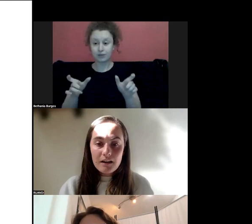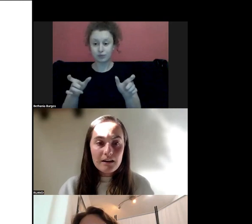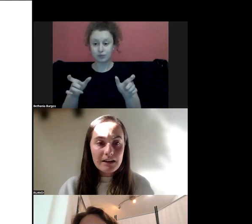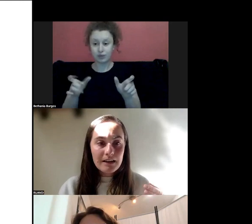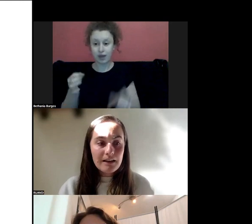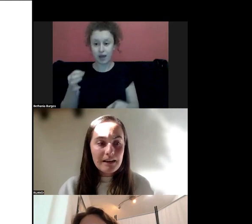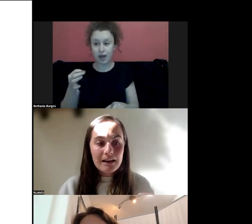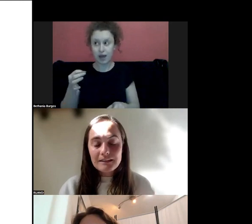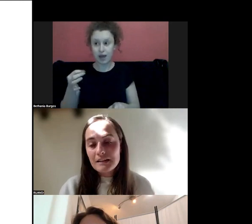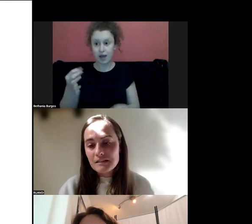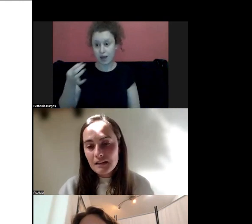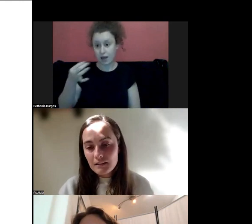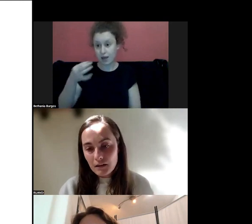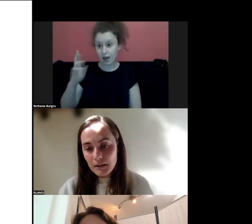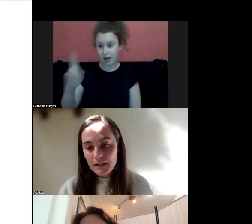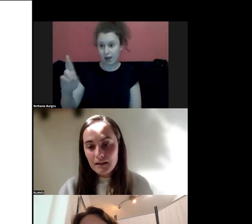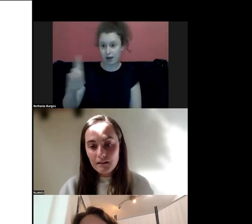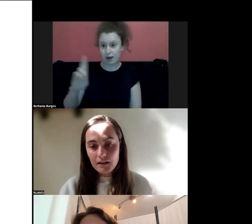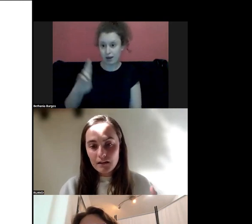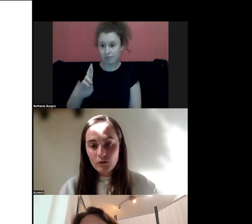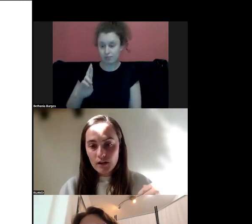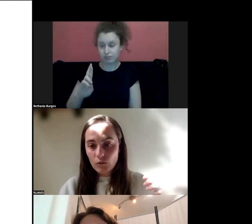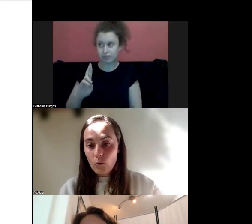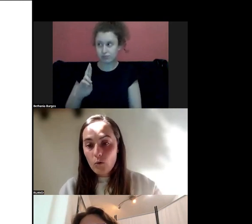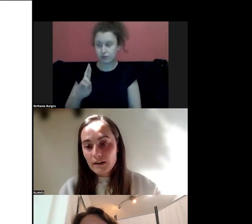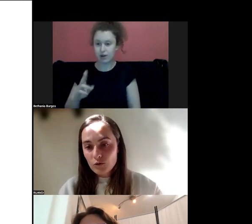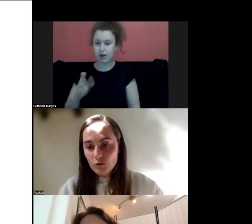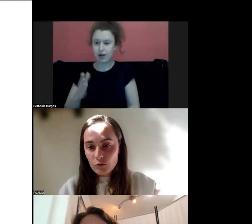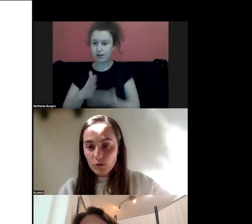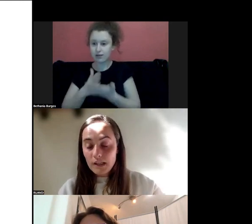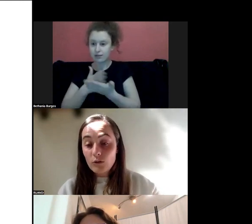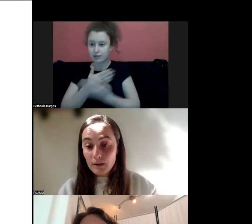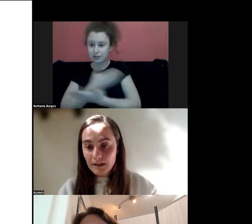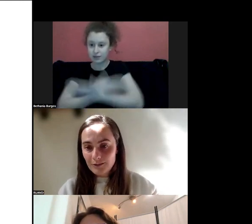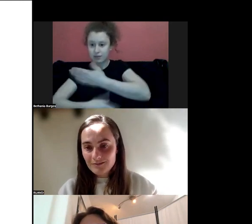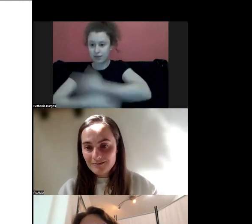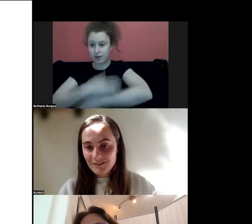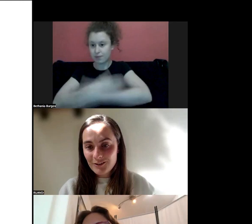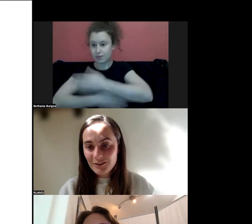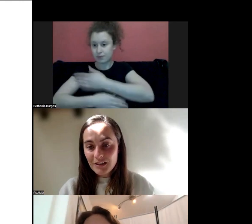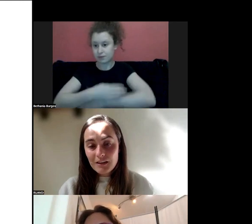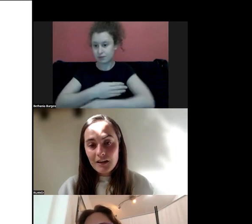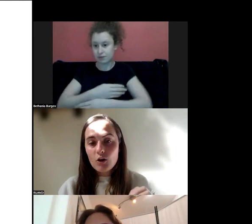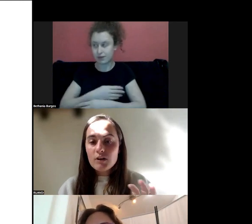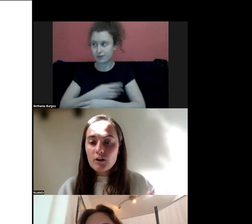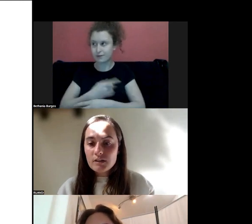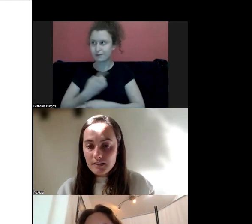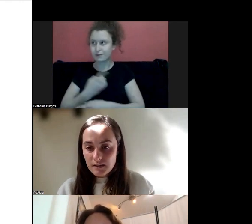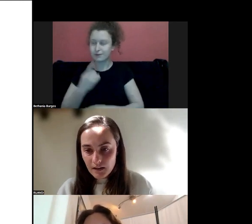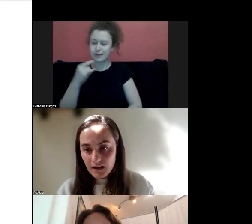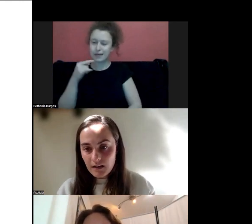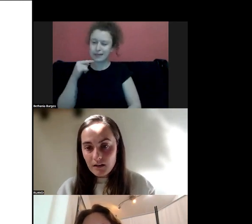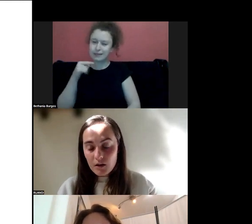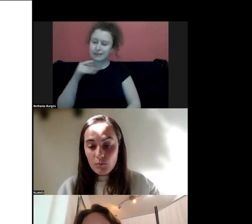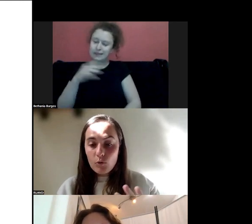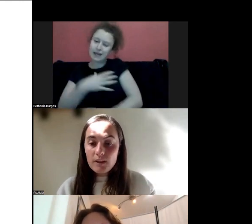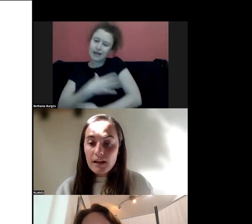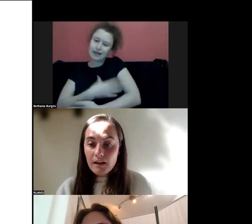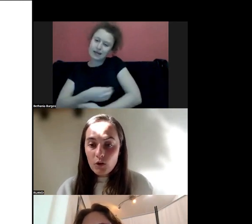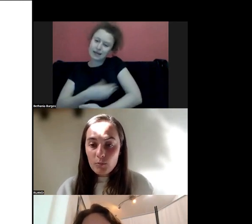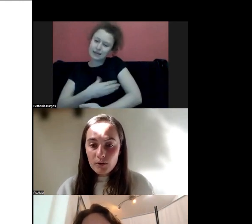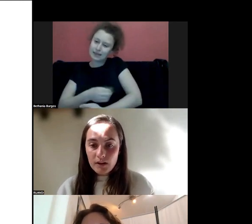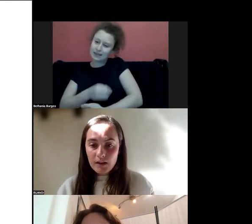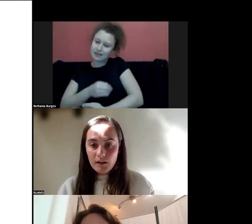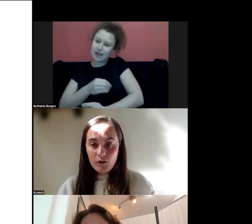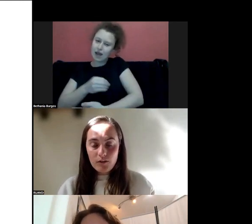otra charla que la lactancia termina en un cuarto o en un quinto plano, ¿no? Es como una cosa sí, que se deja muy